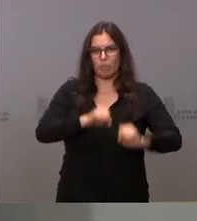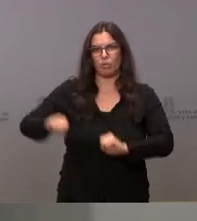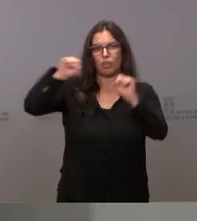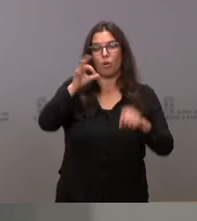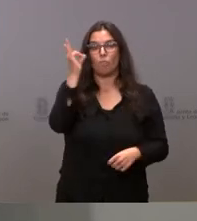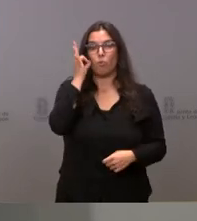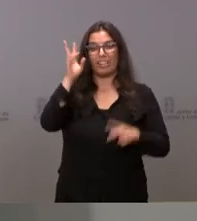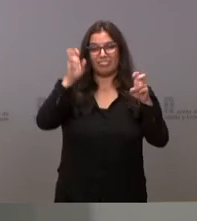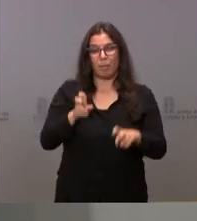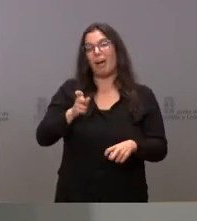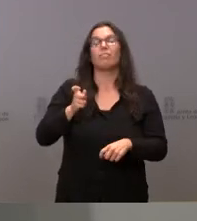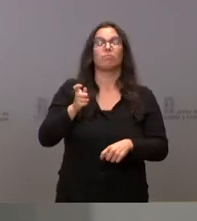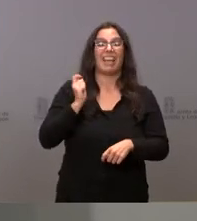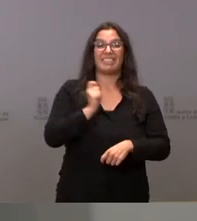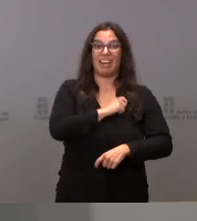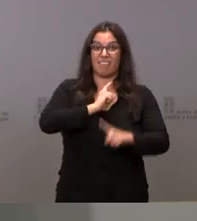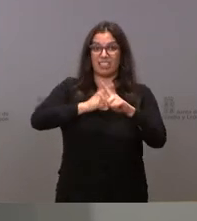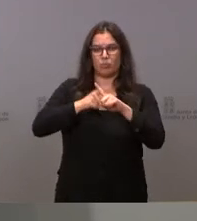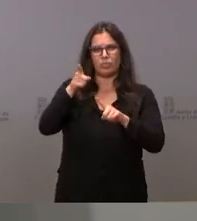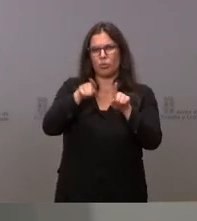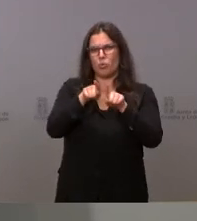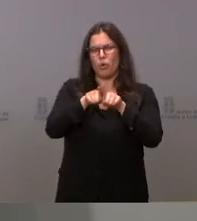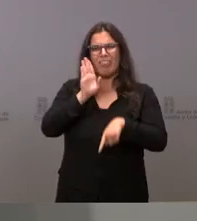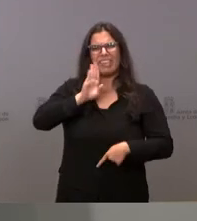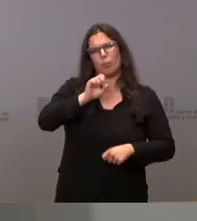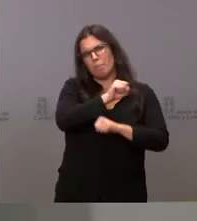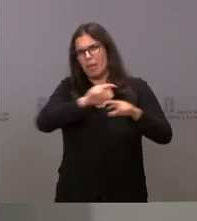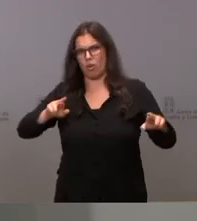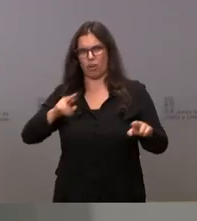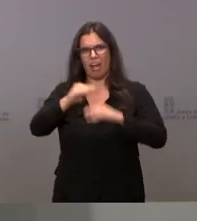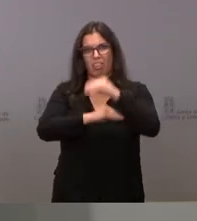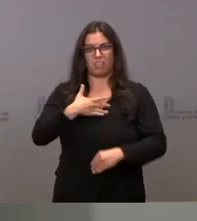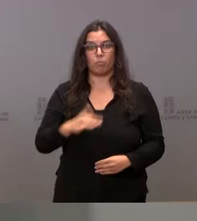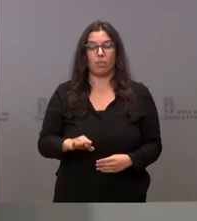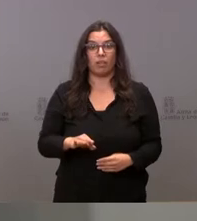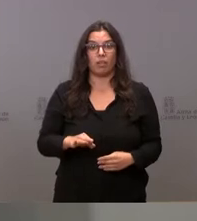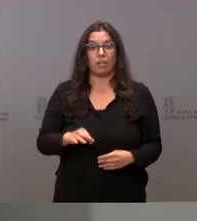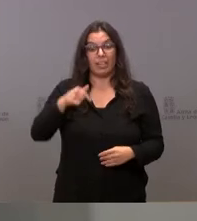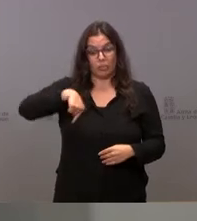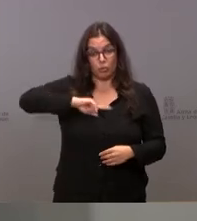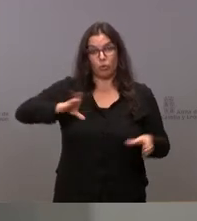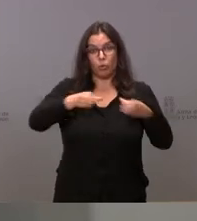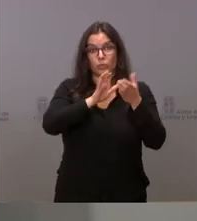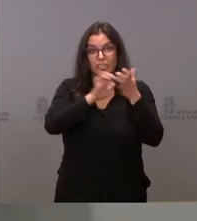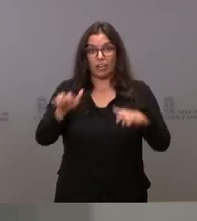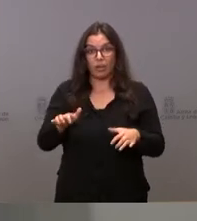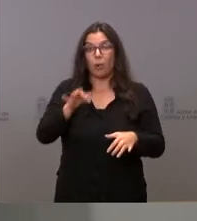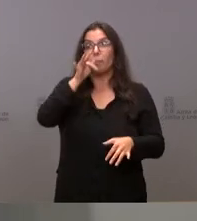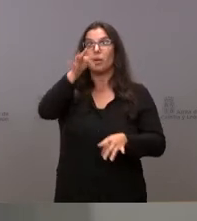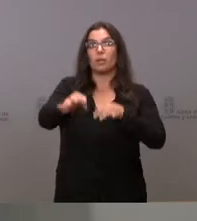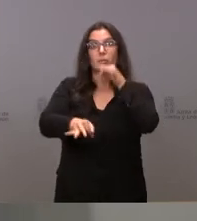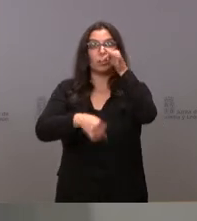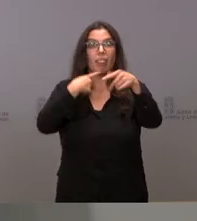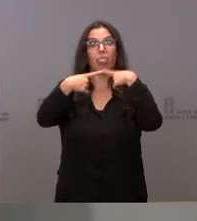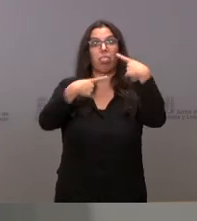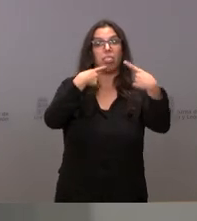trata es uno de los peores crímenes que se pueden cometer y que esta Junta de Castilla y León, en vez de hacer promesas